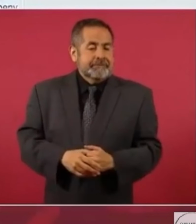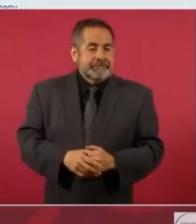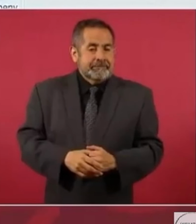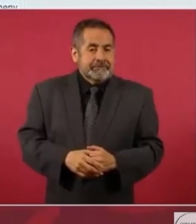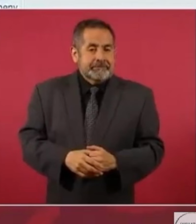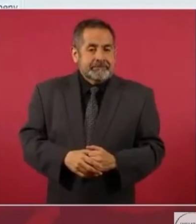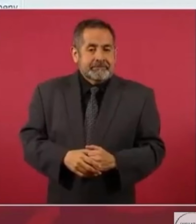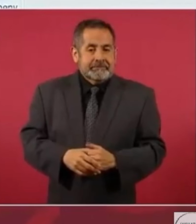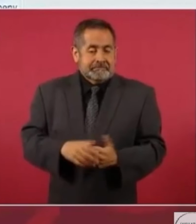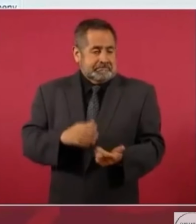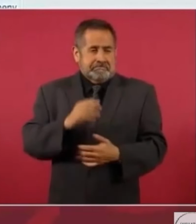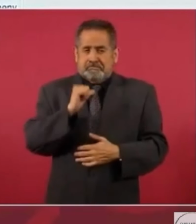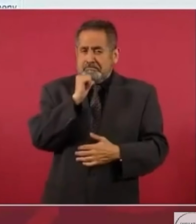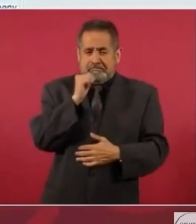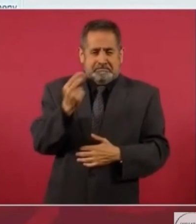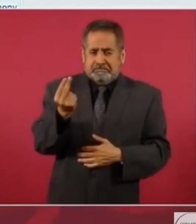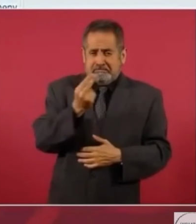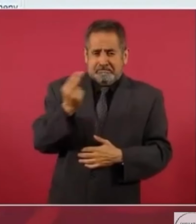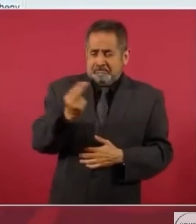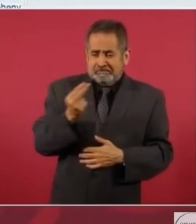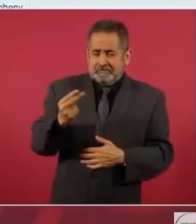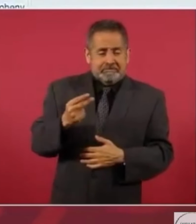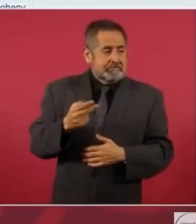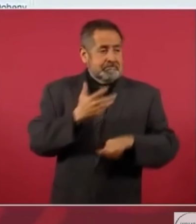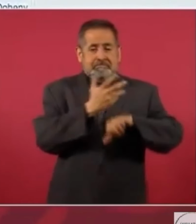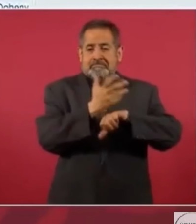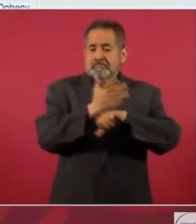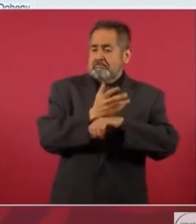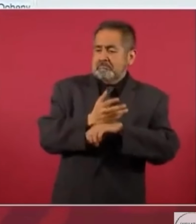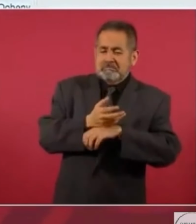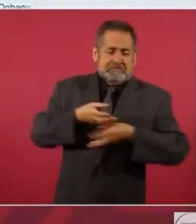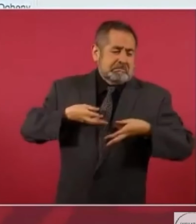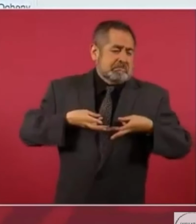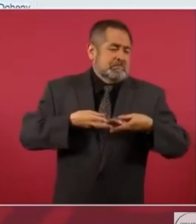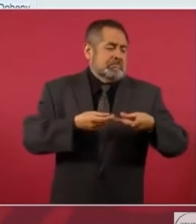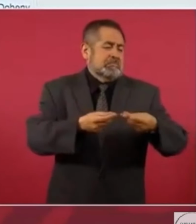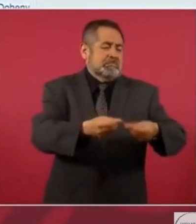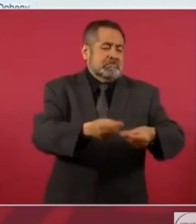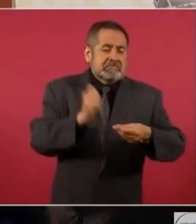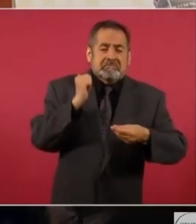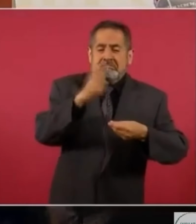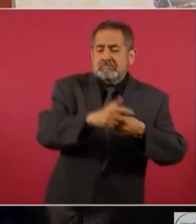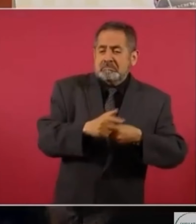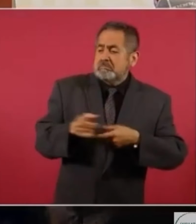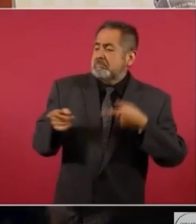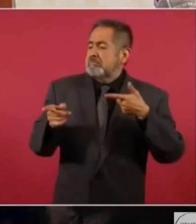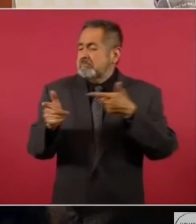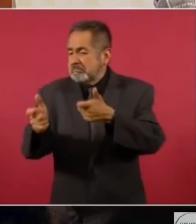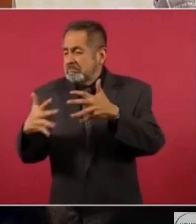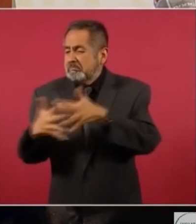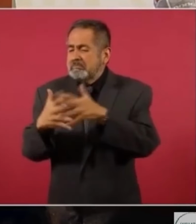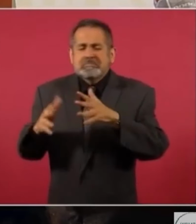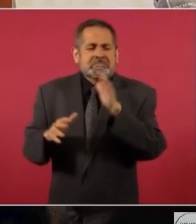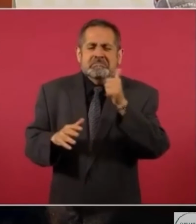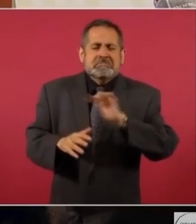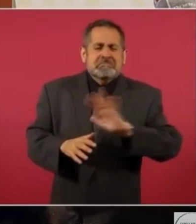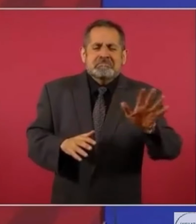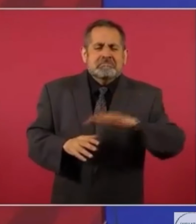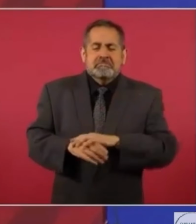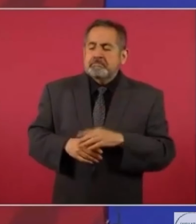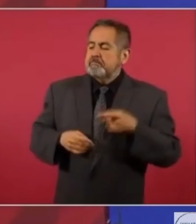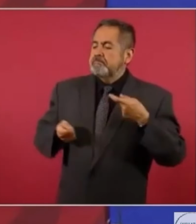y sin necesidad de que Estados Unidos gaste un centavo o dispare un tiro,